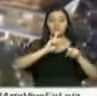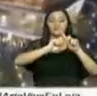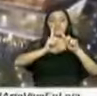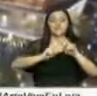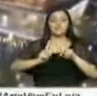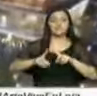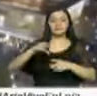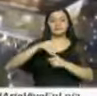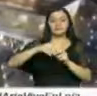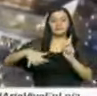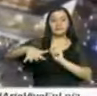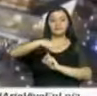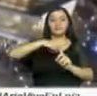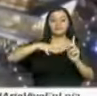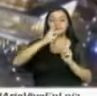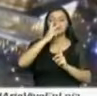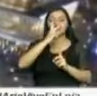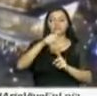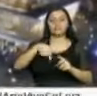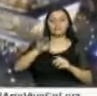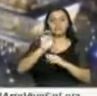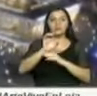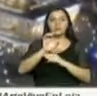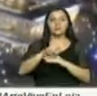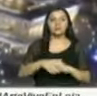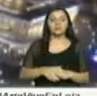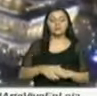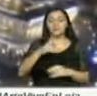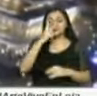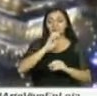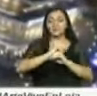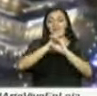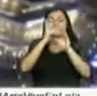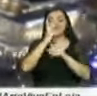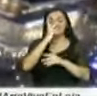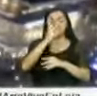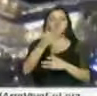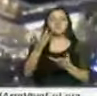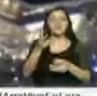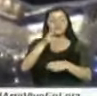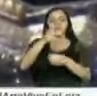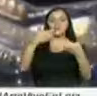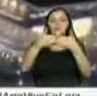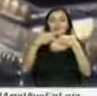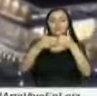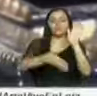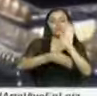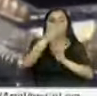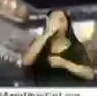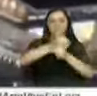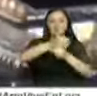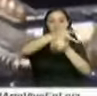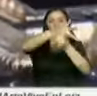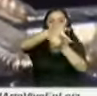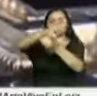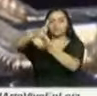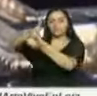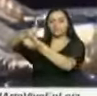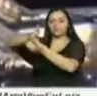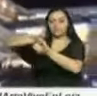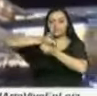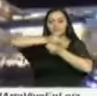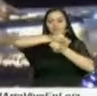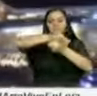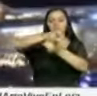el ambiente cultural del Ecuador. Ahí están esas imágenes que nos regalan los equipos desplazados en la provincia